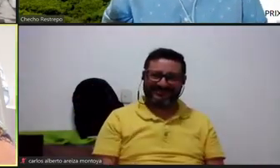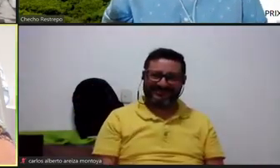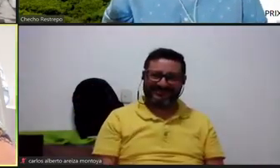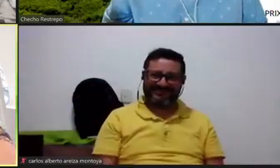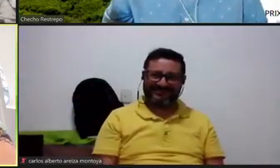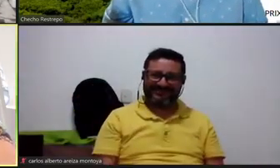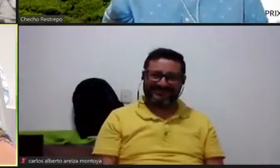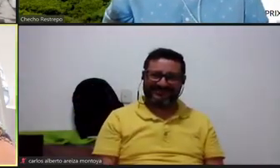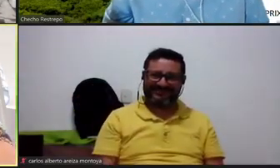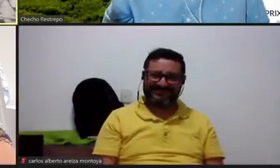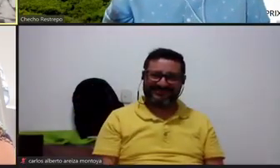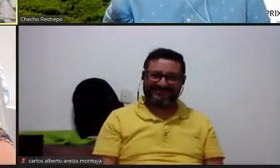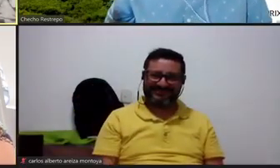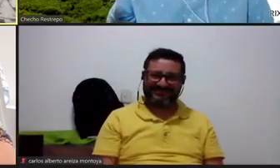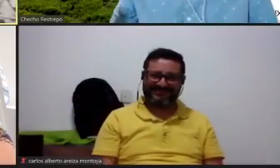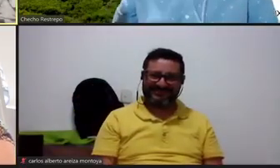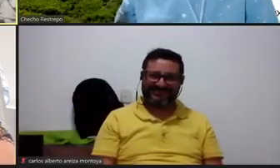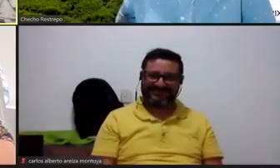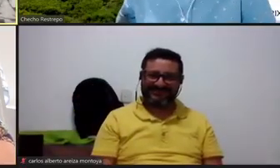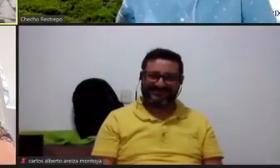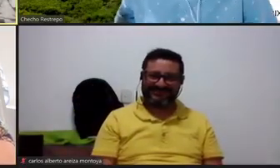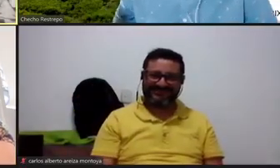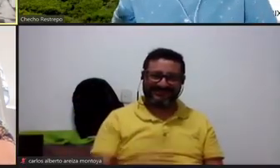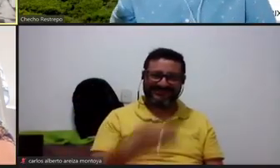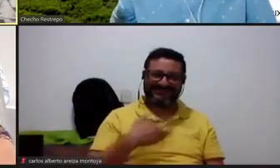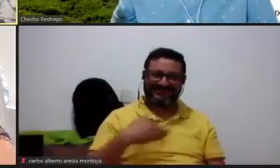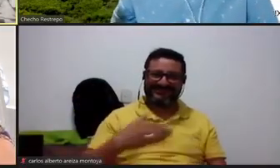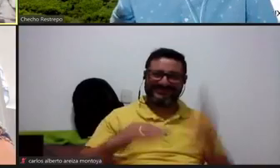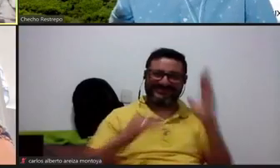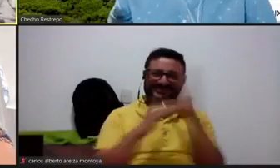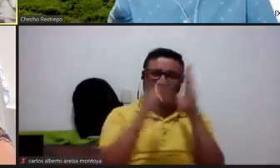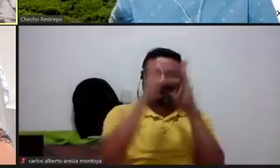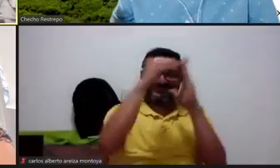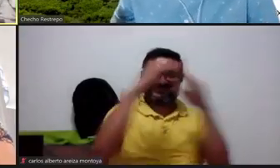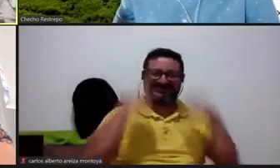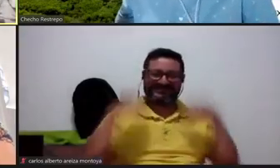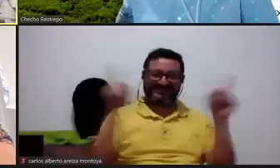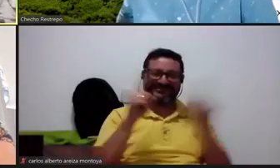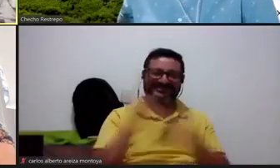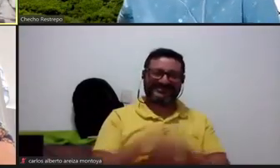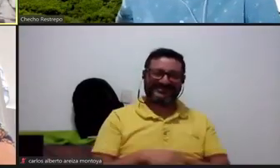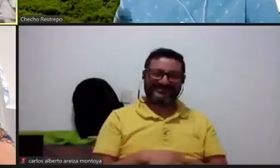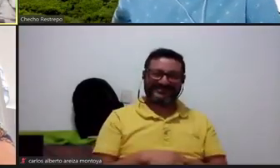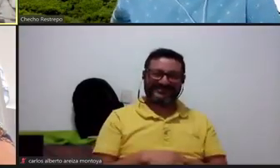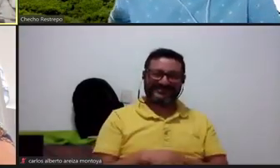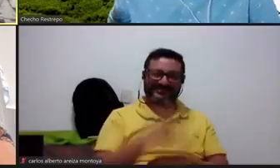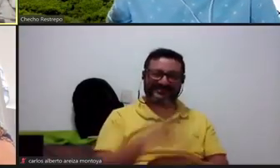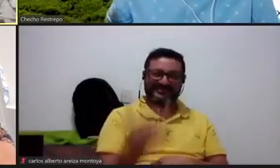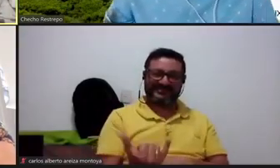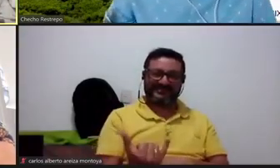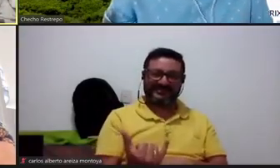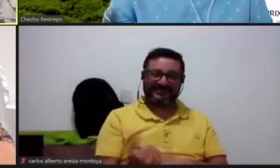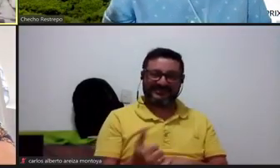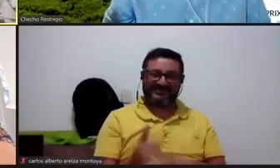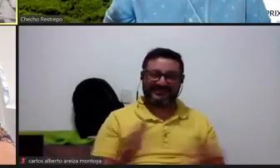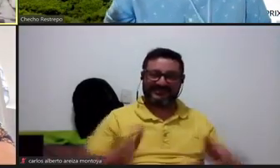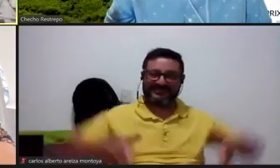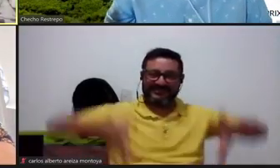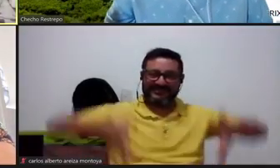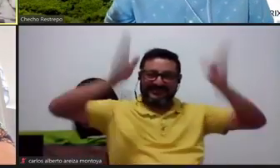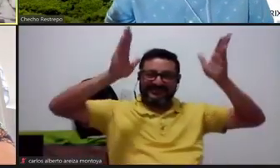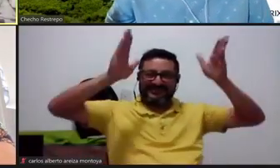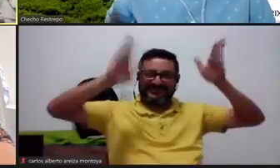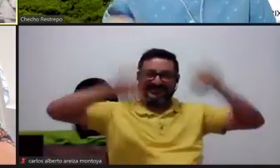No, yo hice trampa, yo no estaba en mi apartamento porque es difícil. Pero aquí mismo en la unidad hicimos la competencia. O